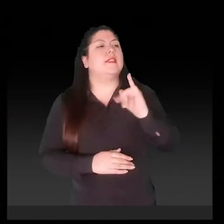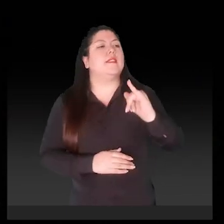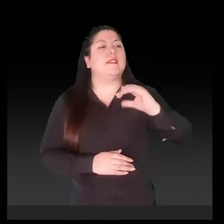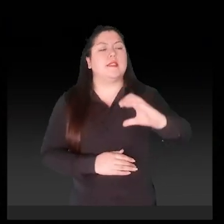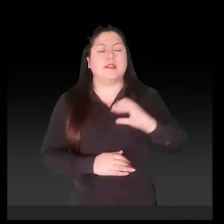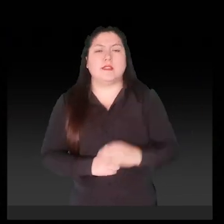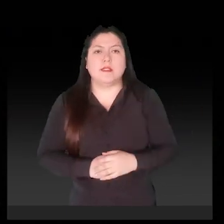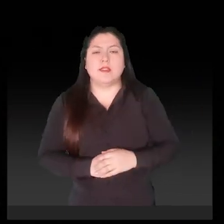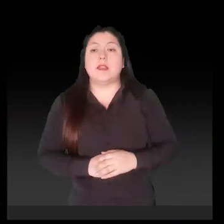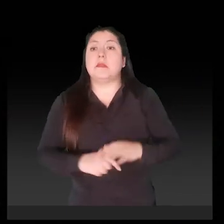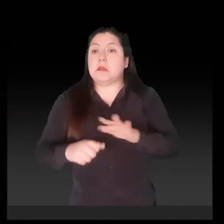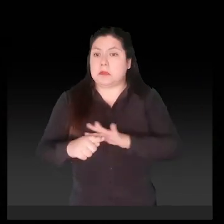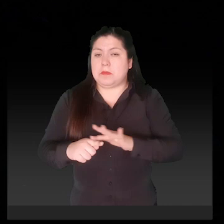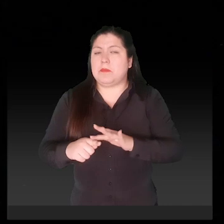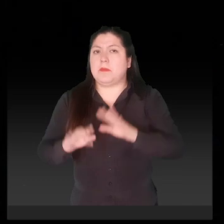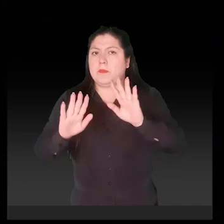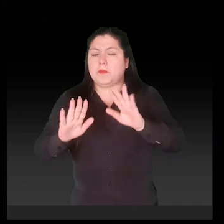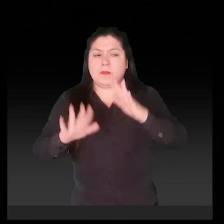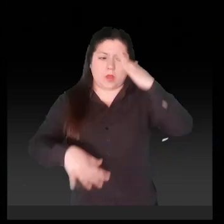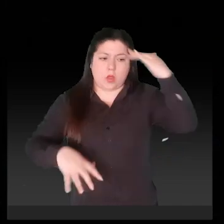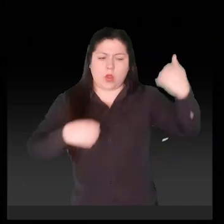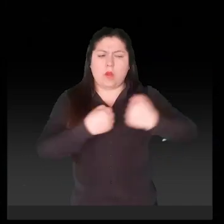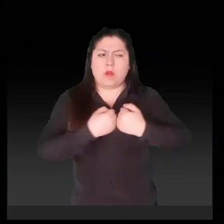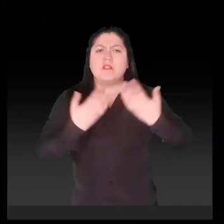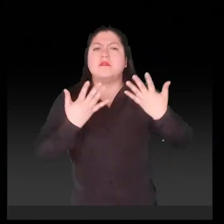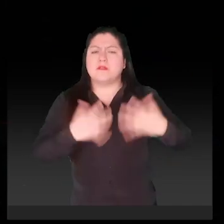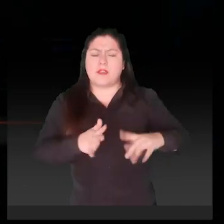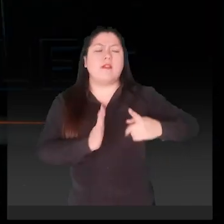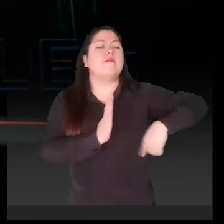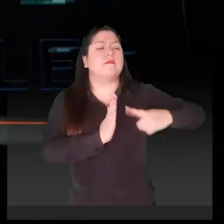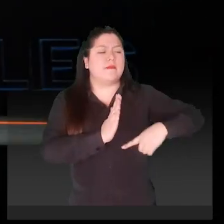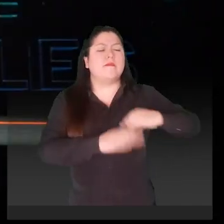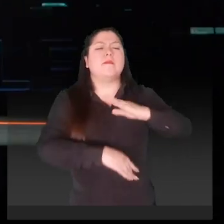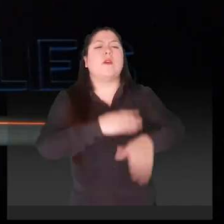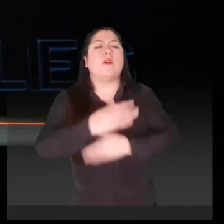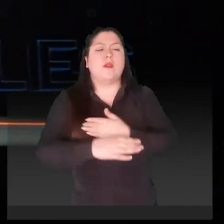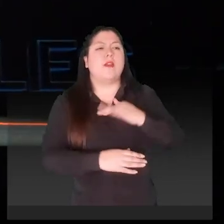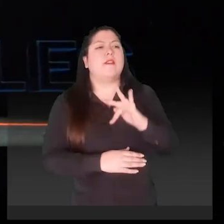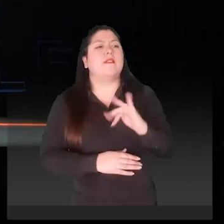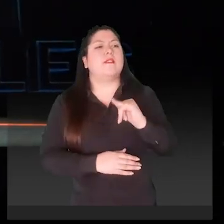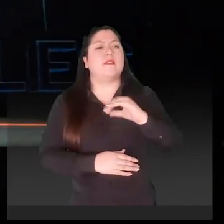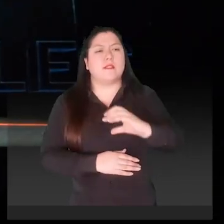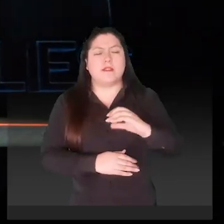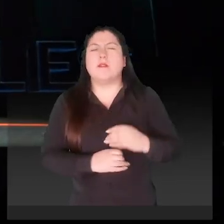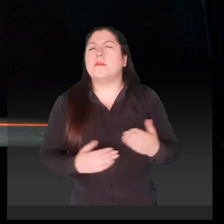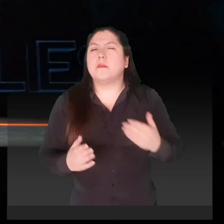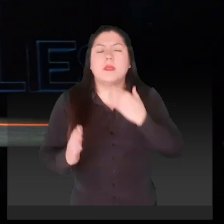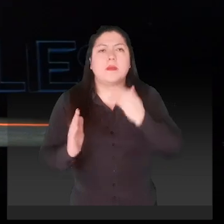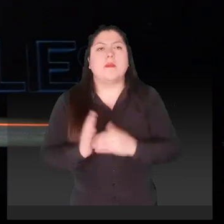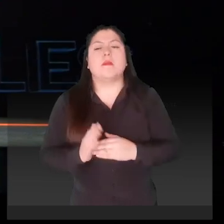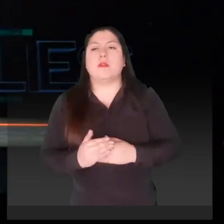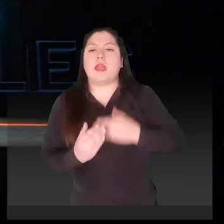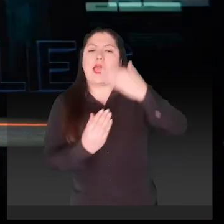implementar, gracias al convenio que estamos firmando o que se firmó ya con el Ministerio de la TIC, podemos entrar a ver modelos como la